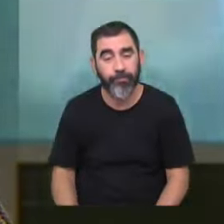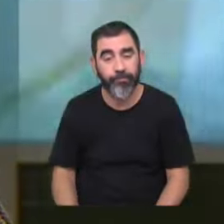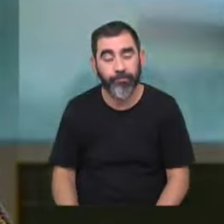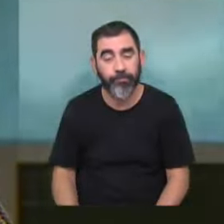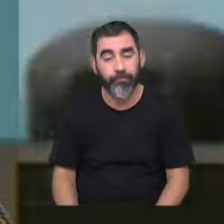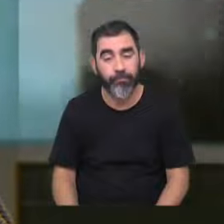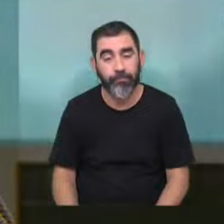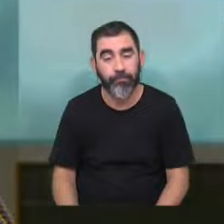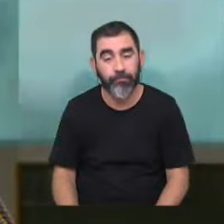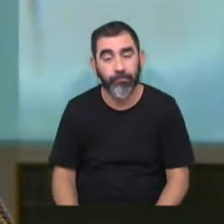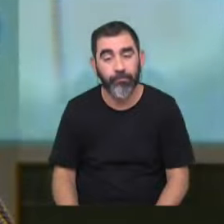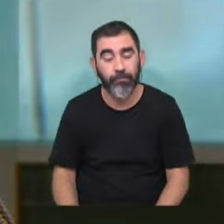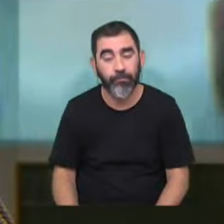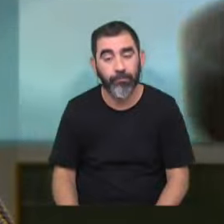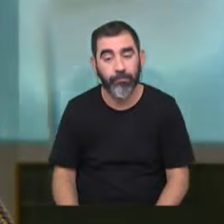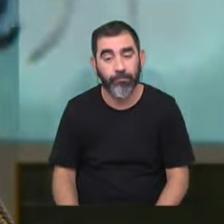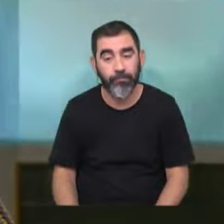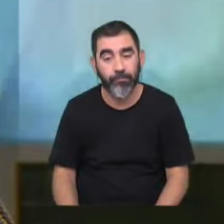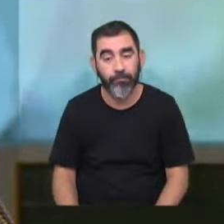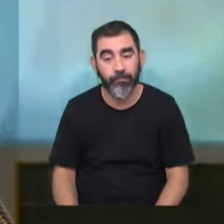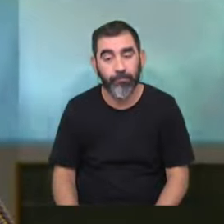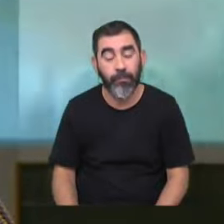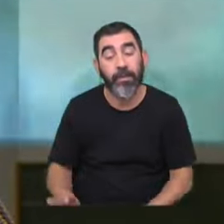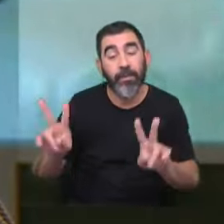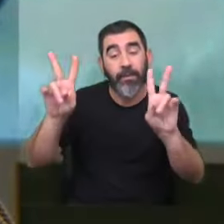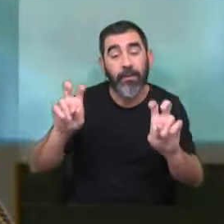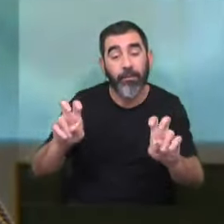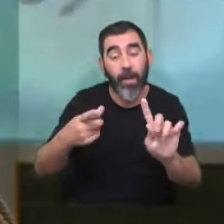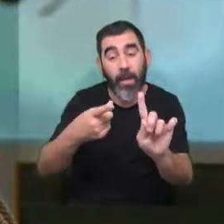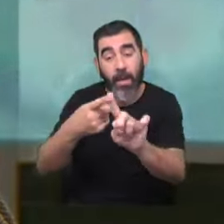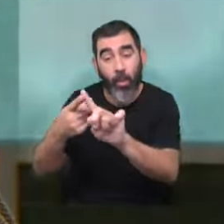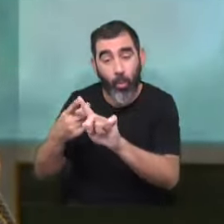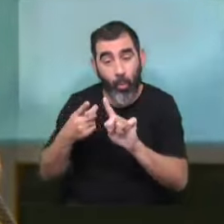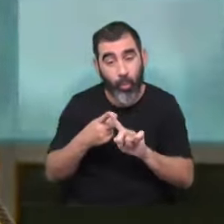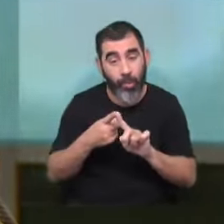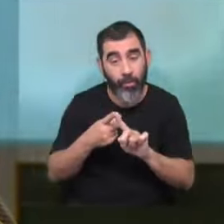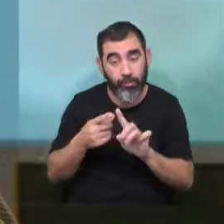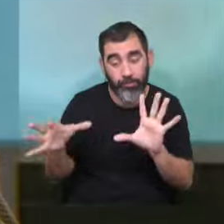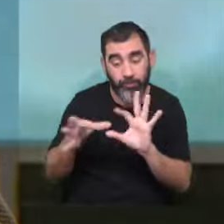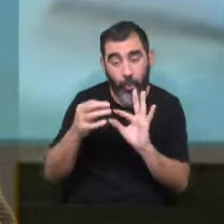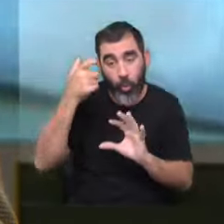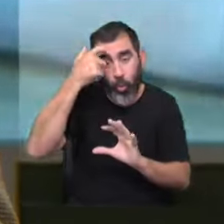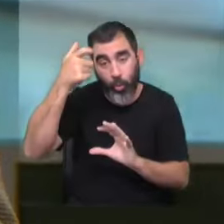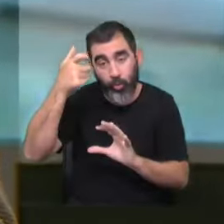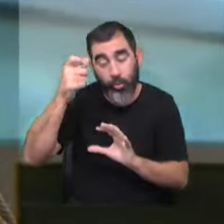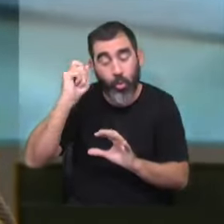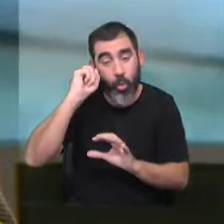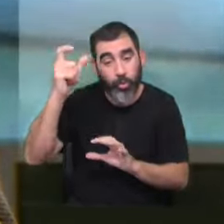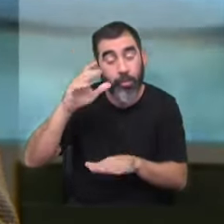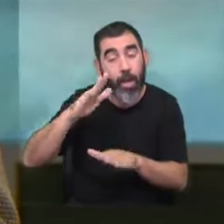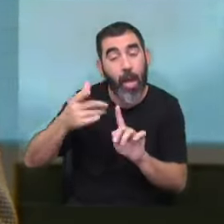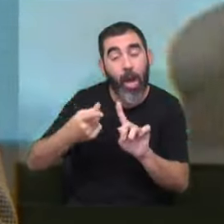Pero realmente ahí el tema del acuerdo es esa relación entre conocimiento y el acuerdo entre los países y